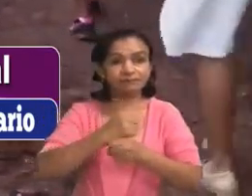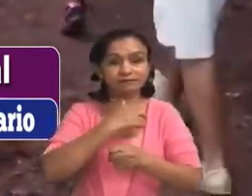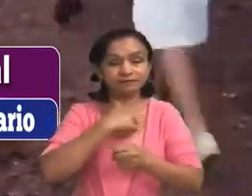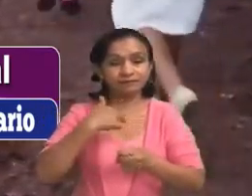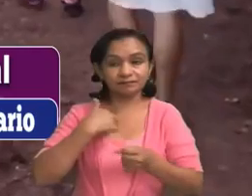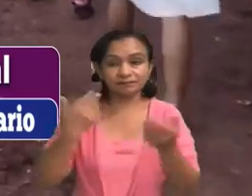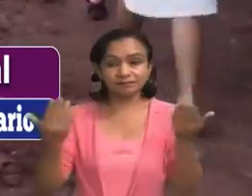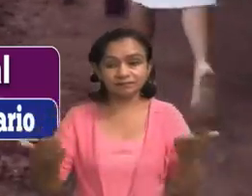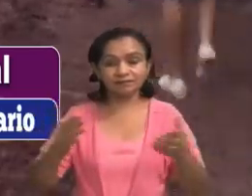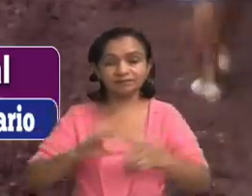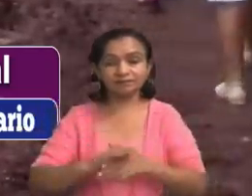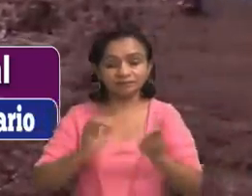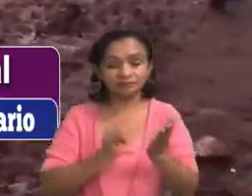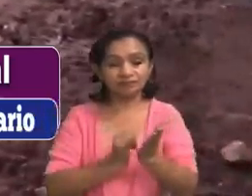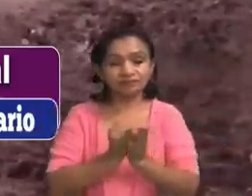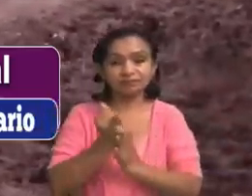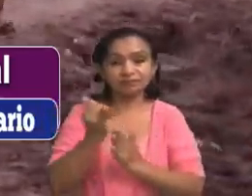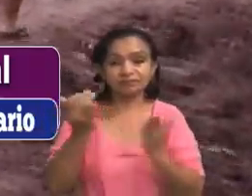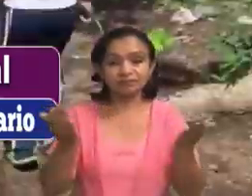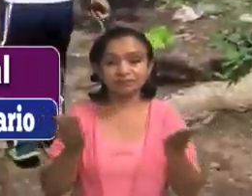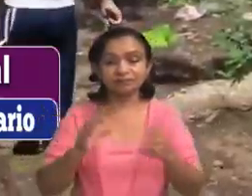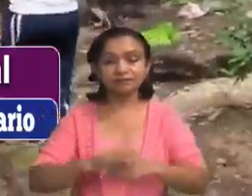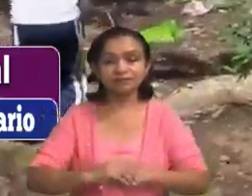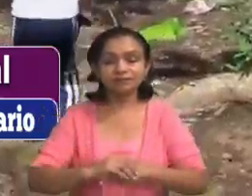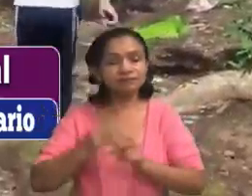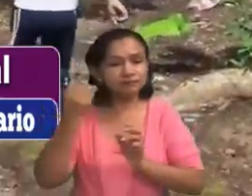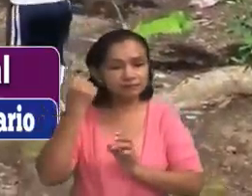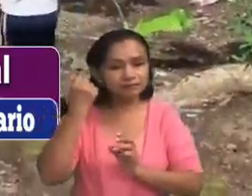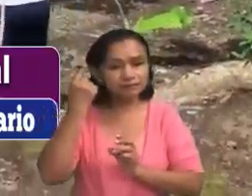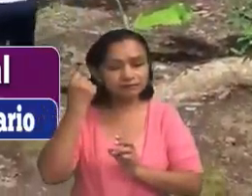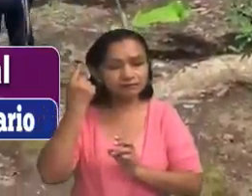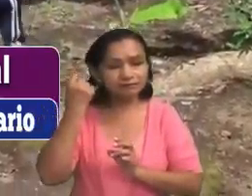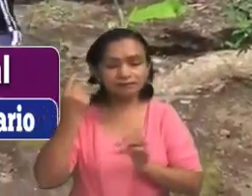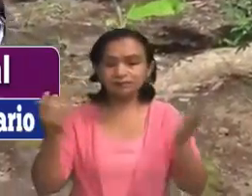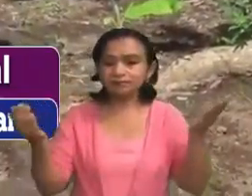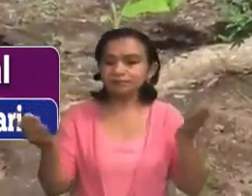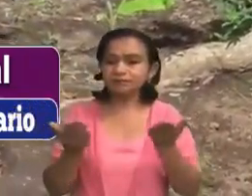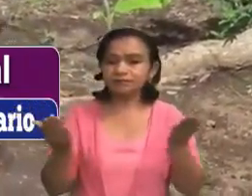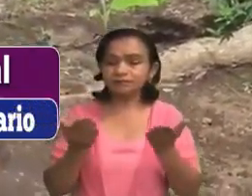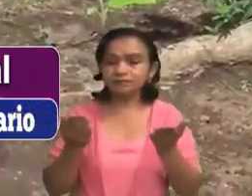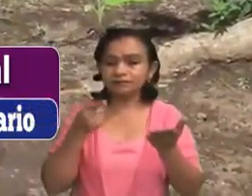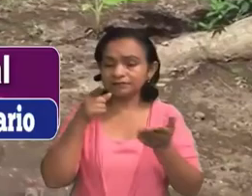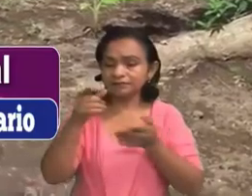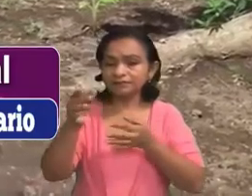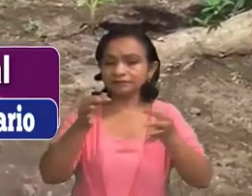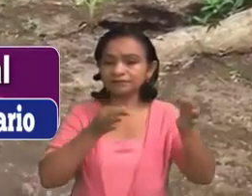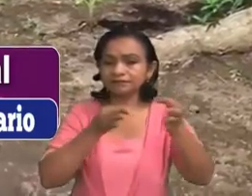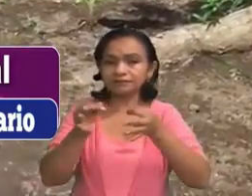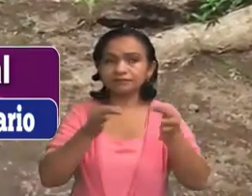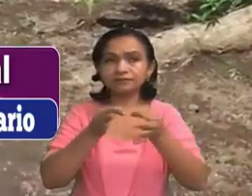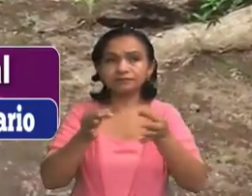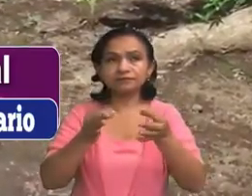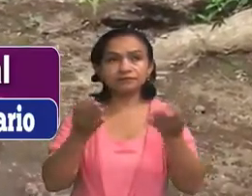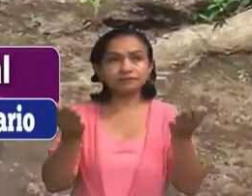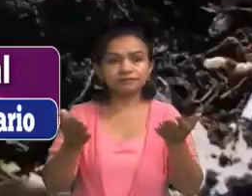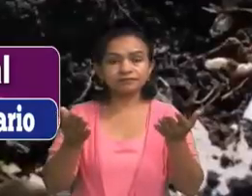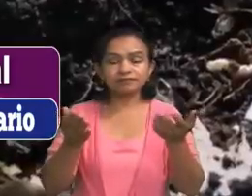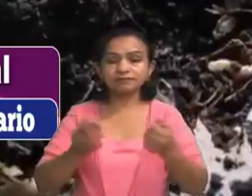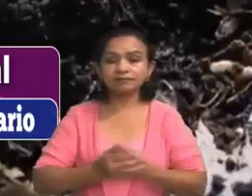académico, científico e investigativo. Entender también un poquito eso que usted plantea ahora mismo y nos lo describe desde la